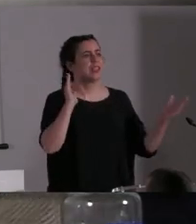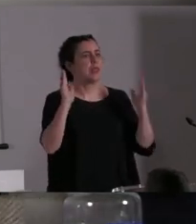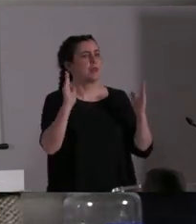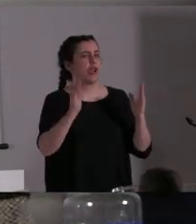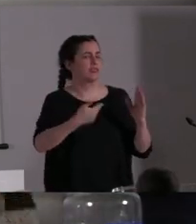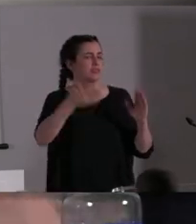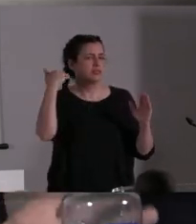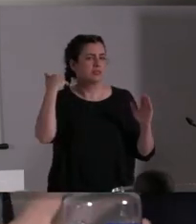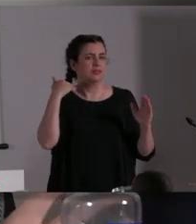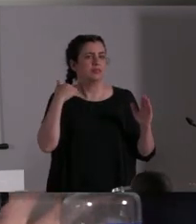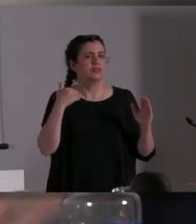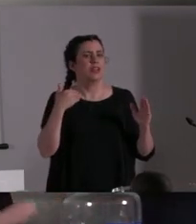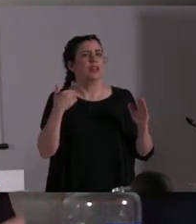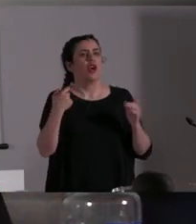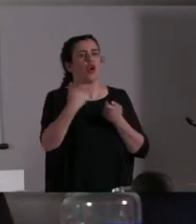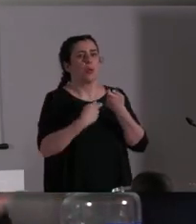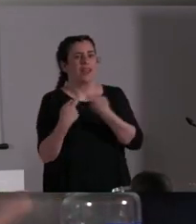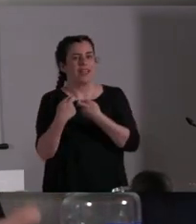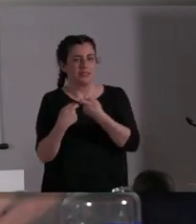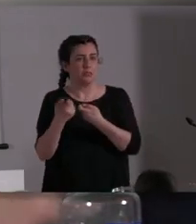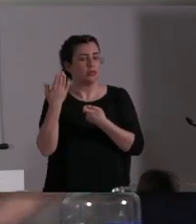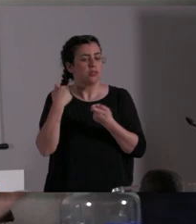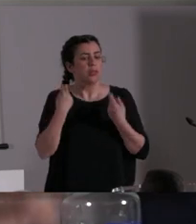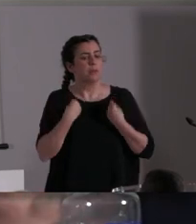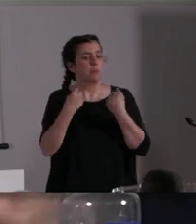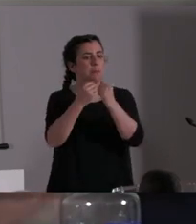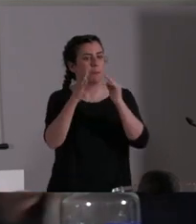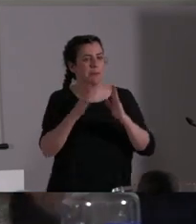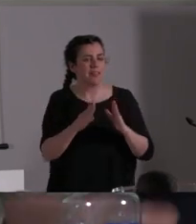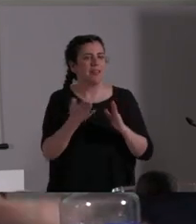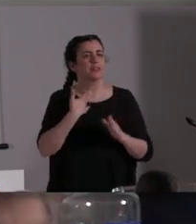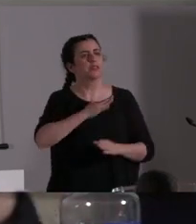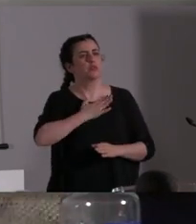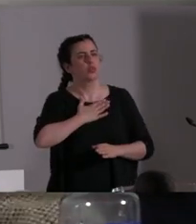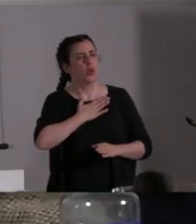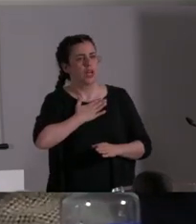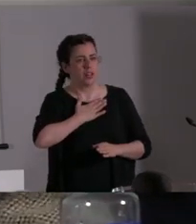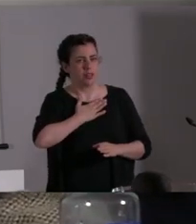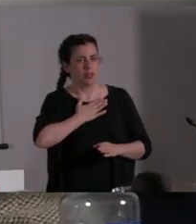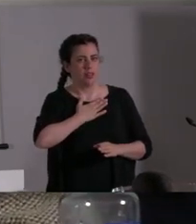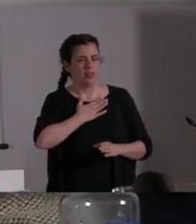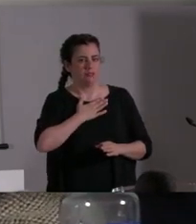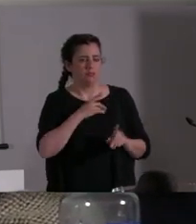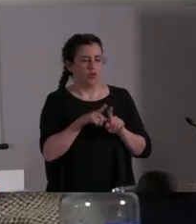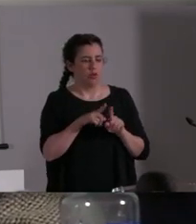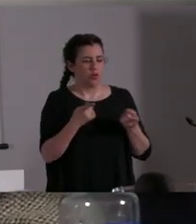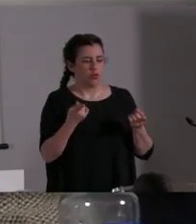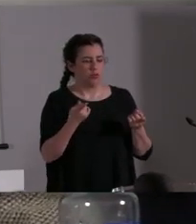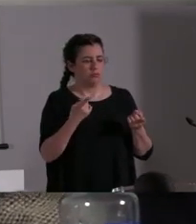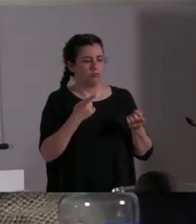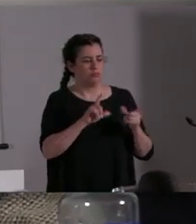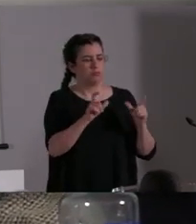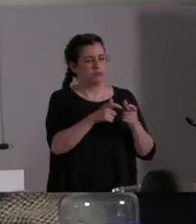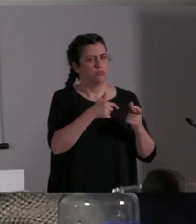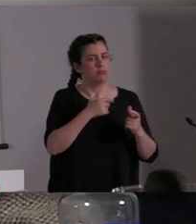vivienda, en sus fórmulas anteriores, en las que no se preservaba la titularidad conjunta de, de los inmuebles,